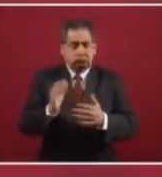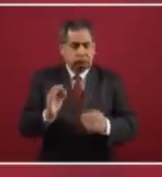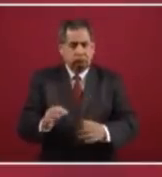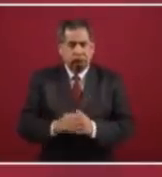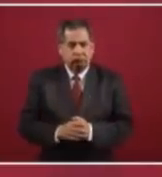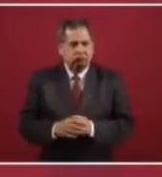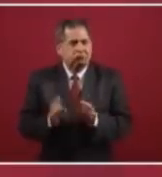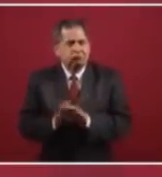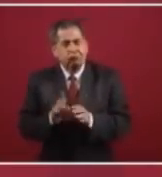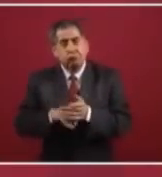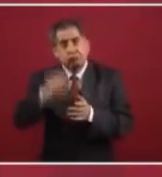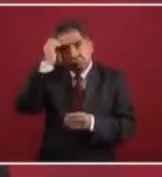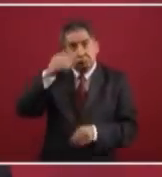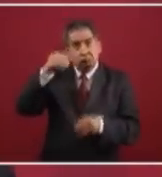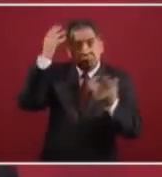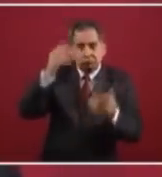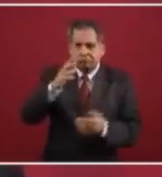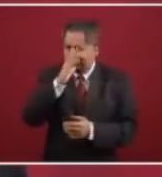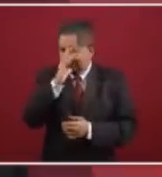¿Cómo vamos a olvidar eso?